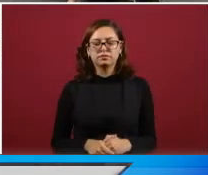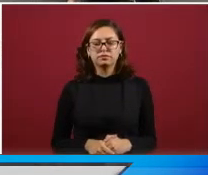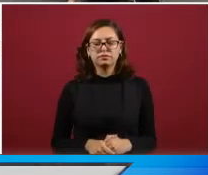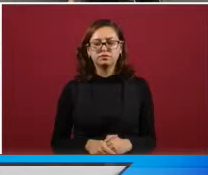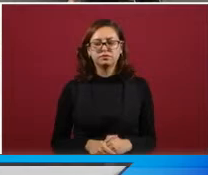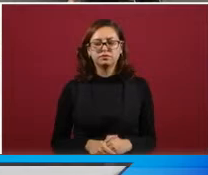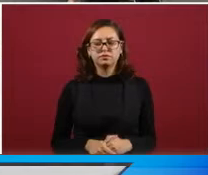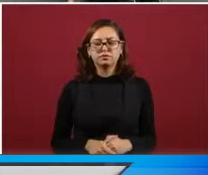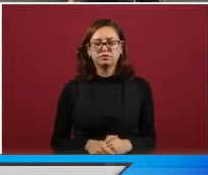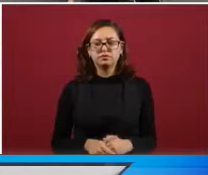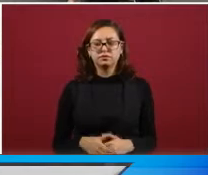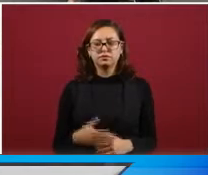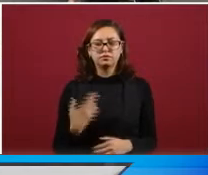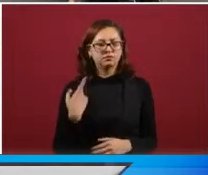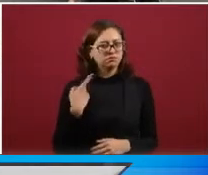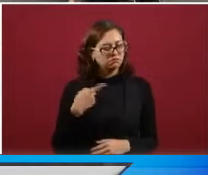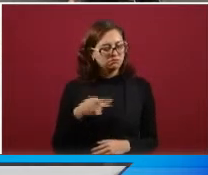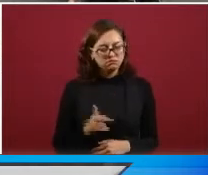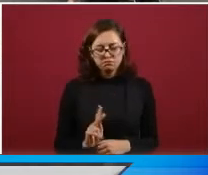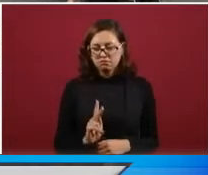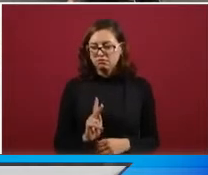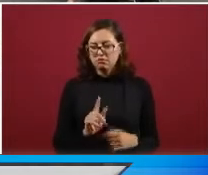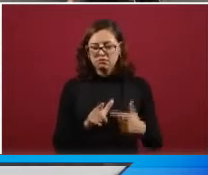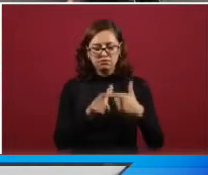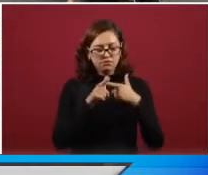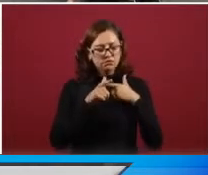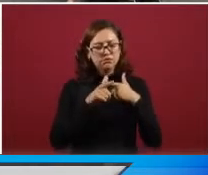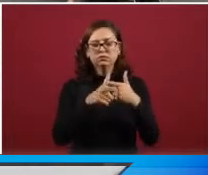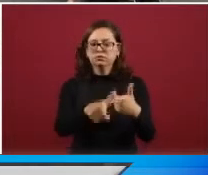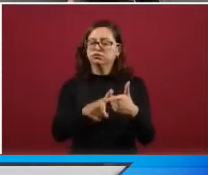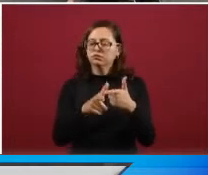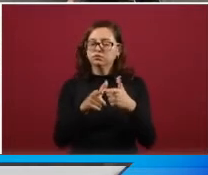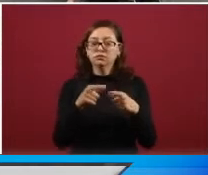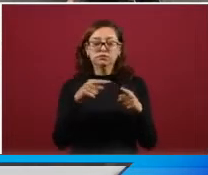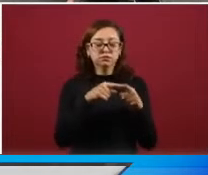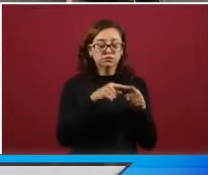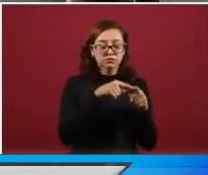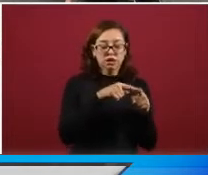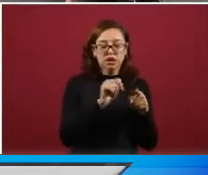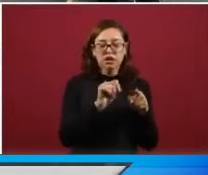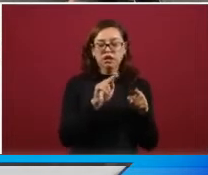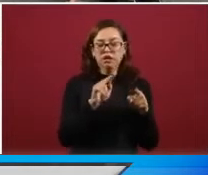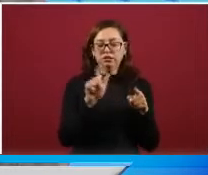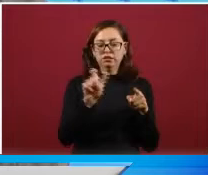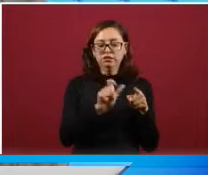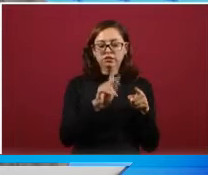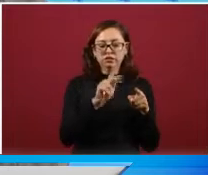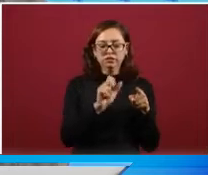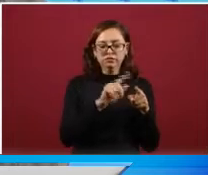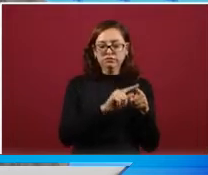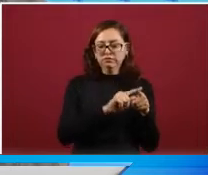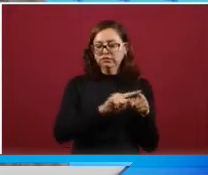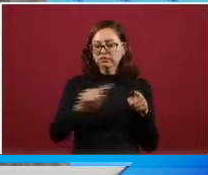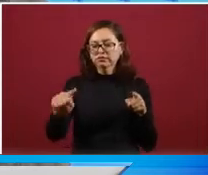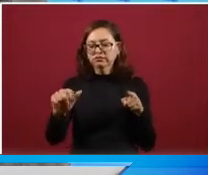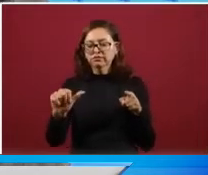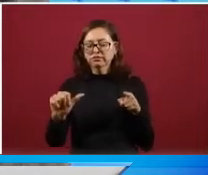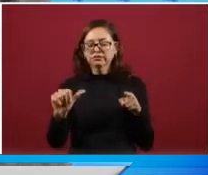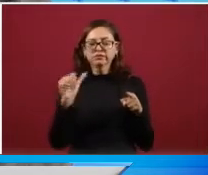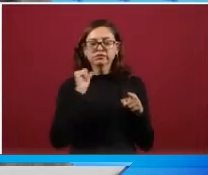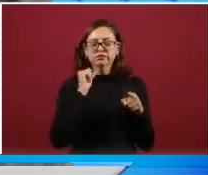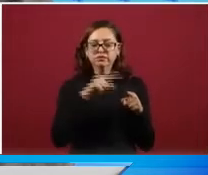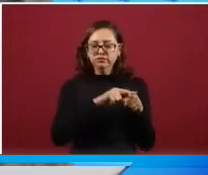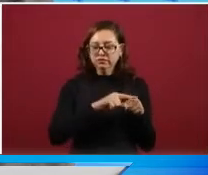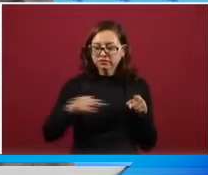las 24 horas. Se han atendido 2 eventos de robo de gas. En el evento de Nextlalpan el 2 de agosto fue desalojada la población aledaña.